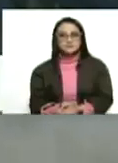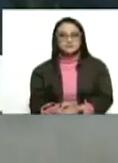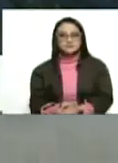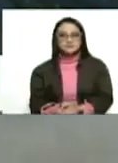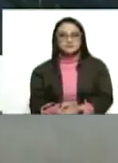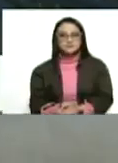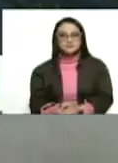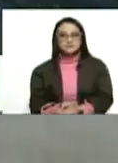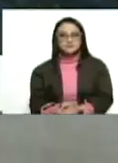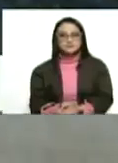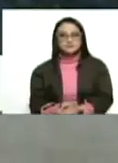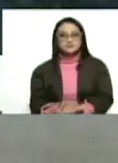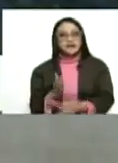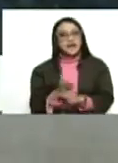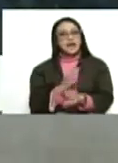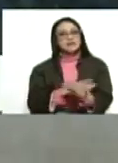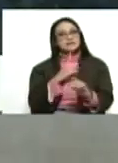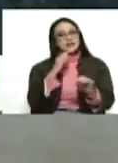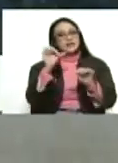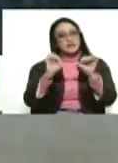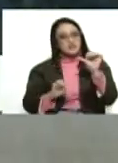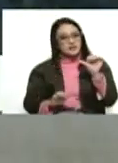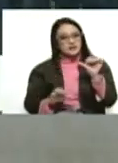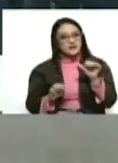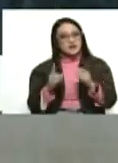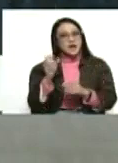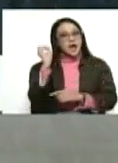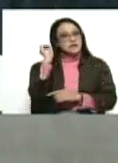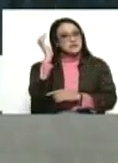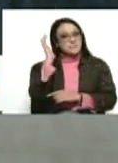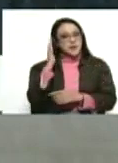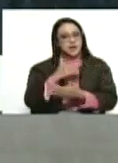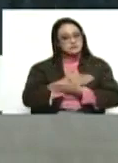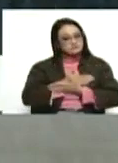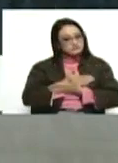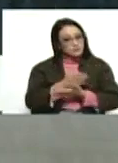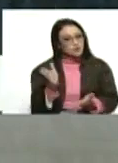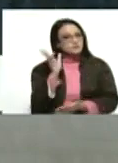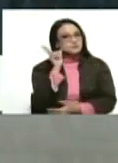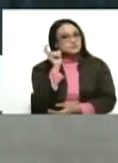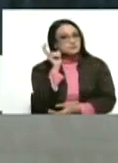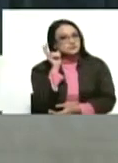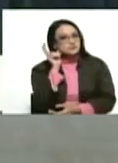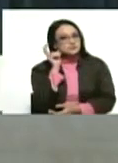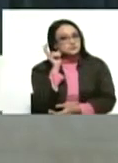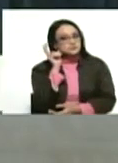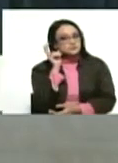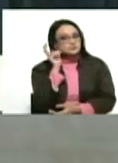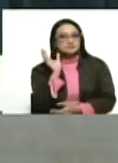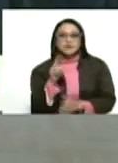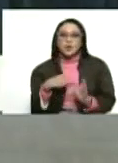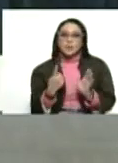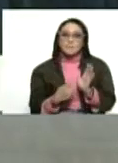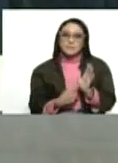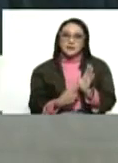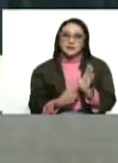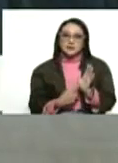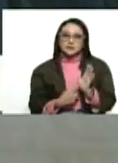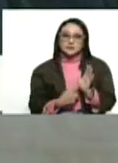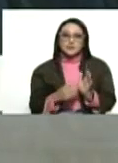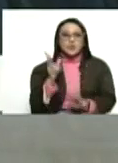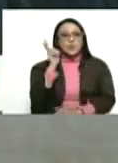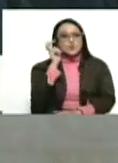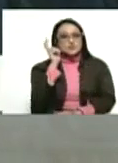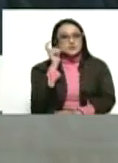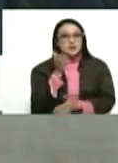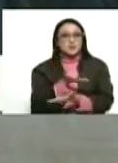lo dijimos al principio Esta es una asamblea de puertas oídos y manos abiertas escuchamos a